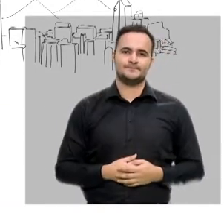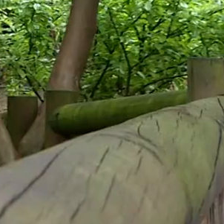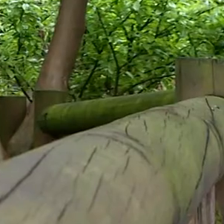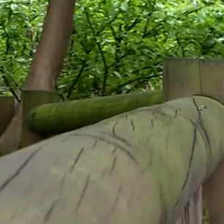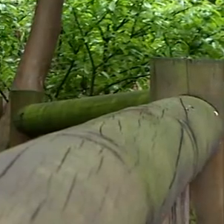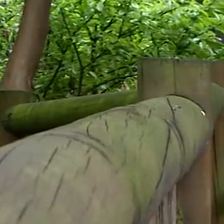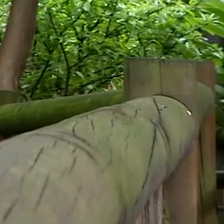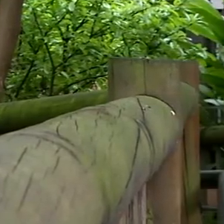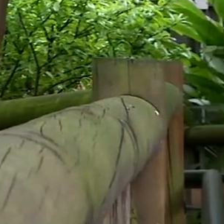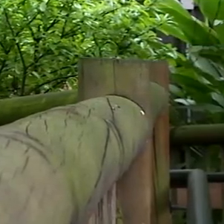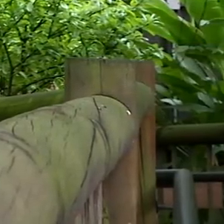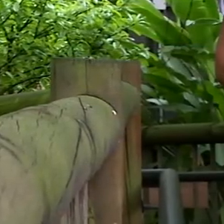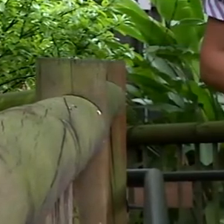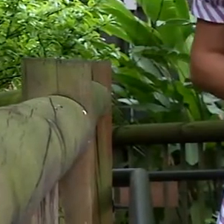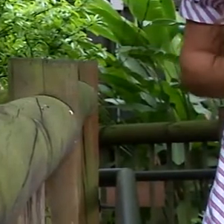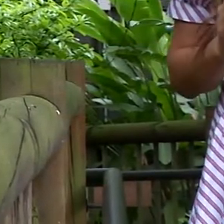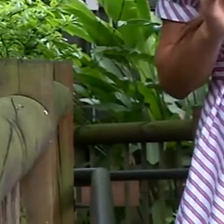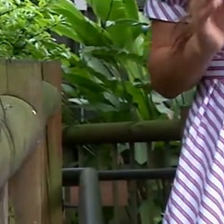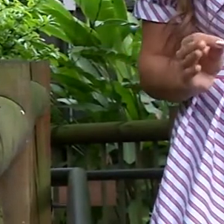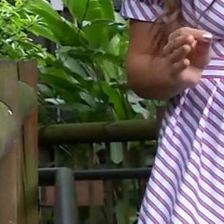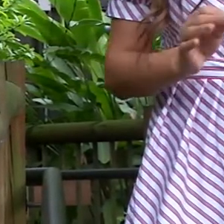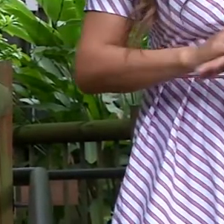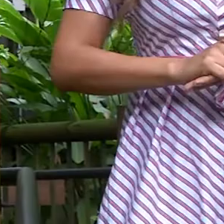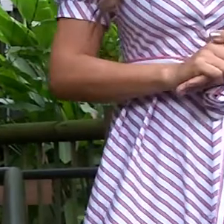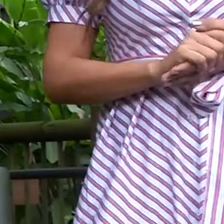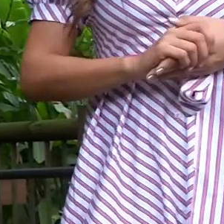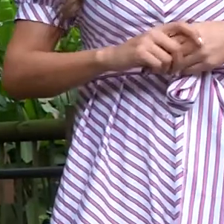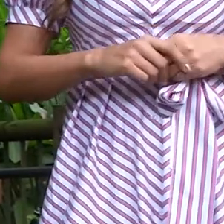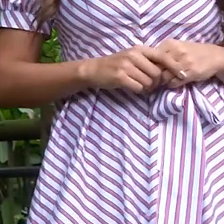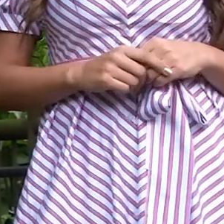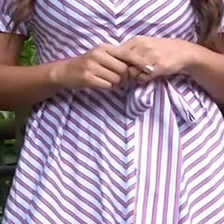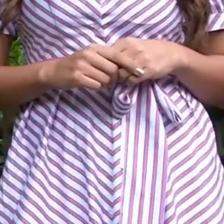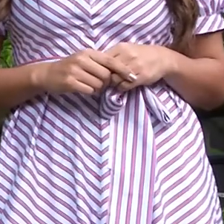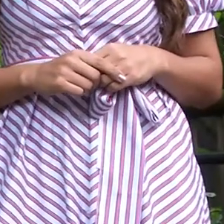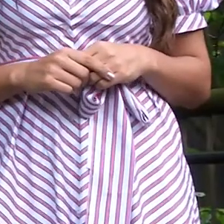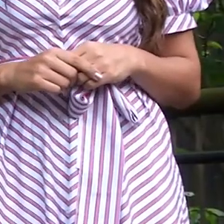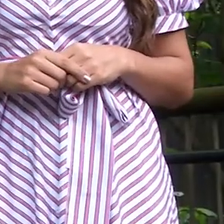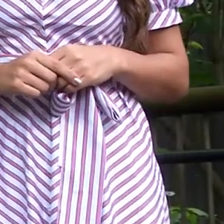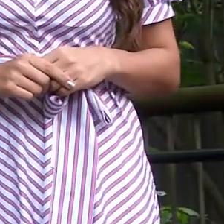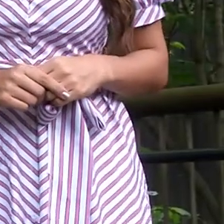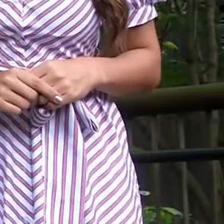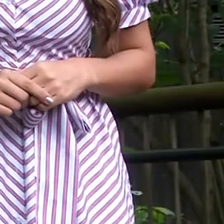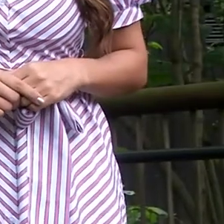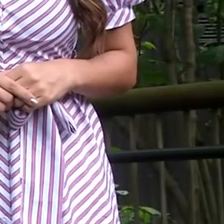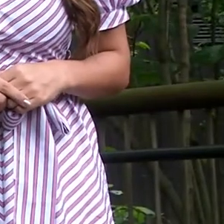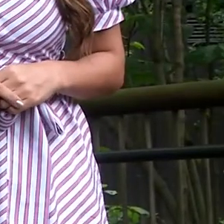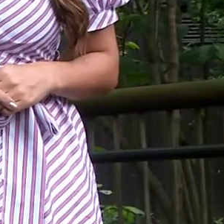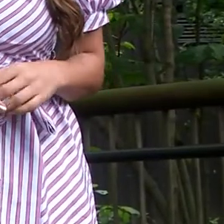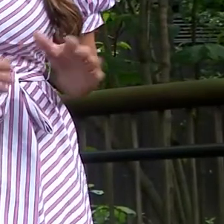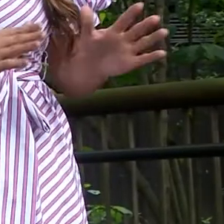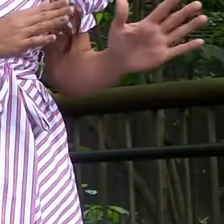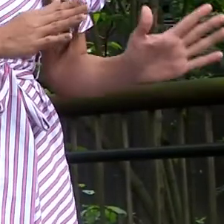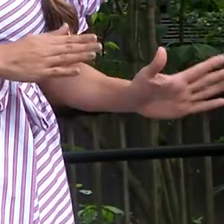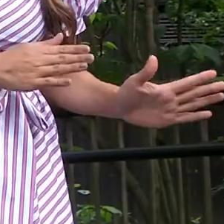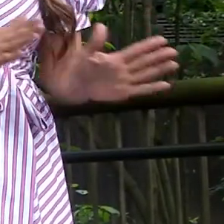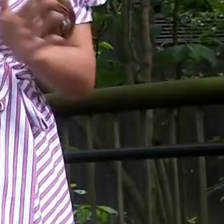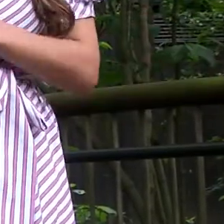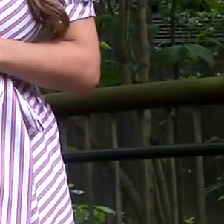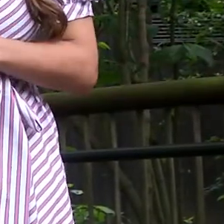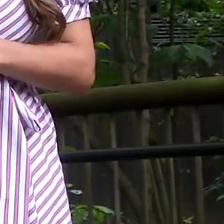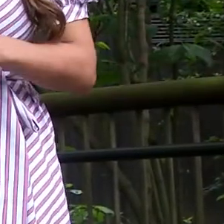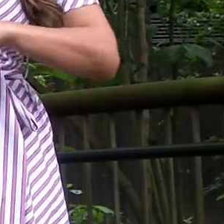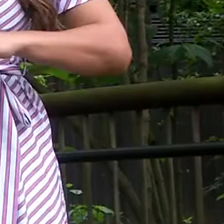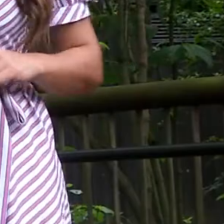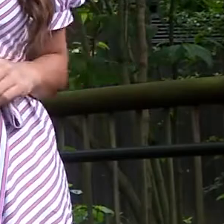gracias. La salud no es un negocio, es una prioridad. Por eso la Administración Medellín Futuro dispondrá de las estrategias adecuadas